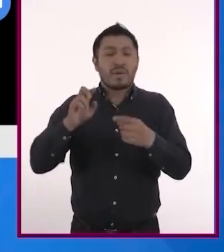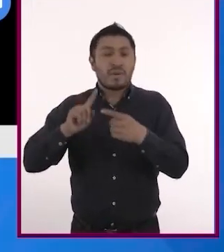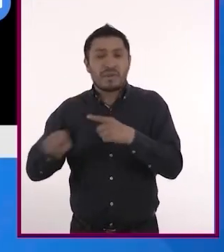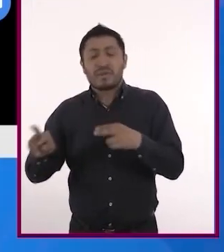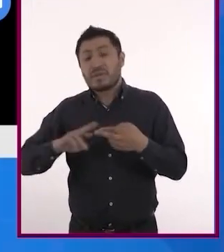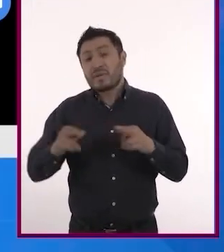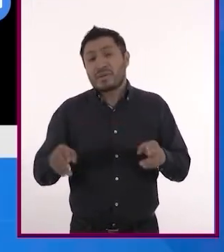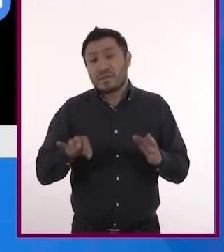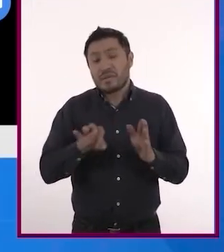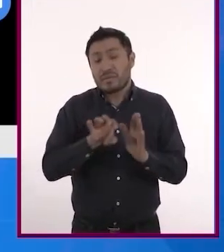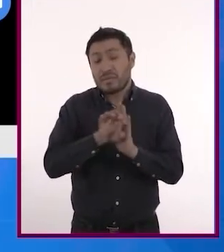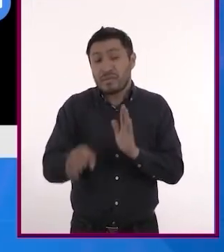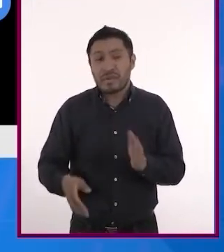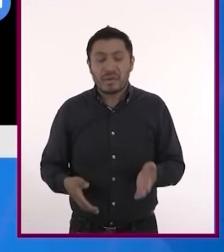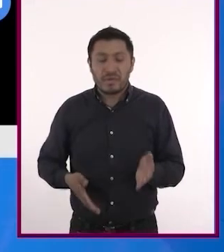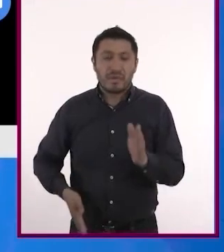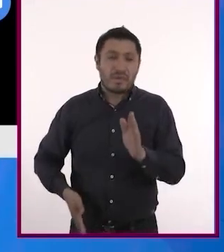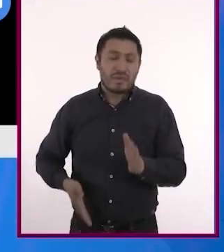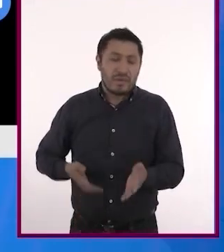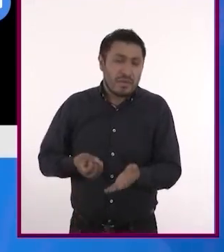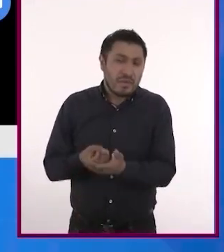como salir a caminar,